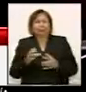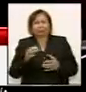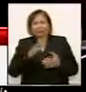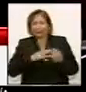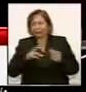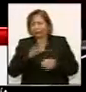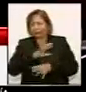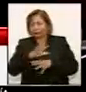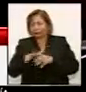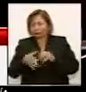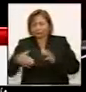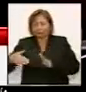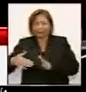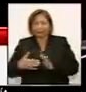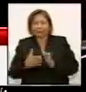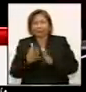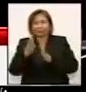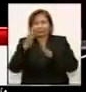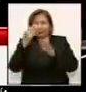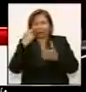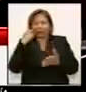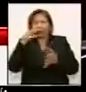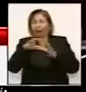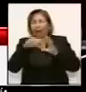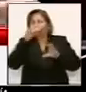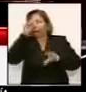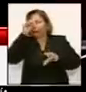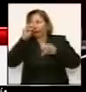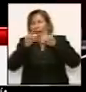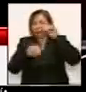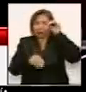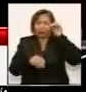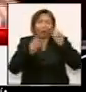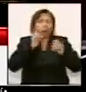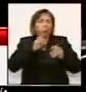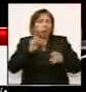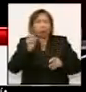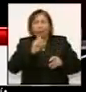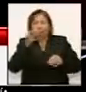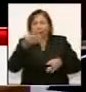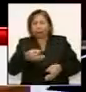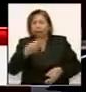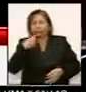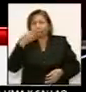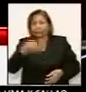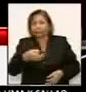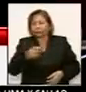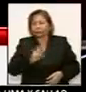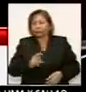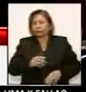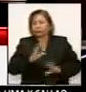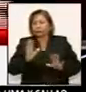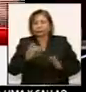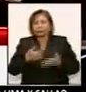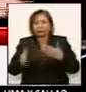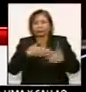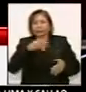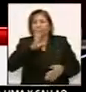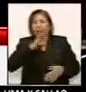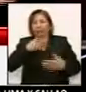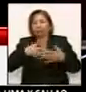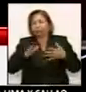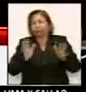porque era todo cifras. Y en el camino todos hemos aprendido un poco de todo. A mentir, a no mentir, a decir, a no decir, a desdecir, o a decir cualquier